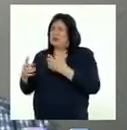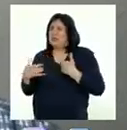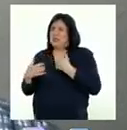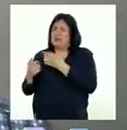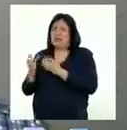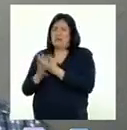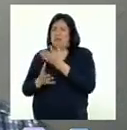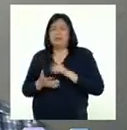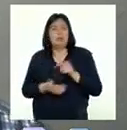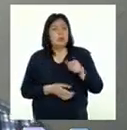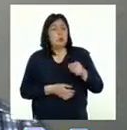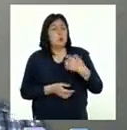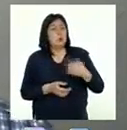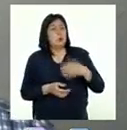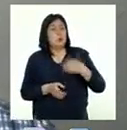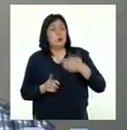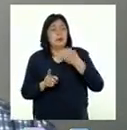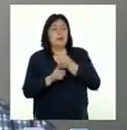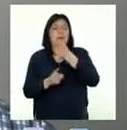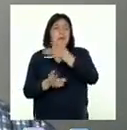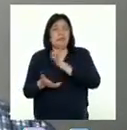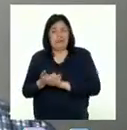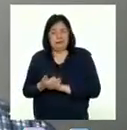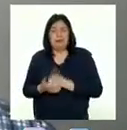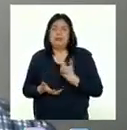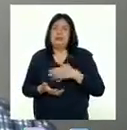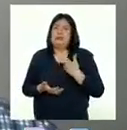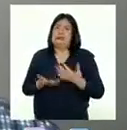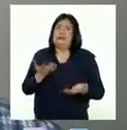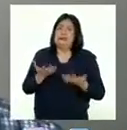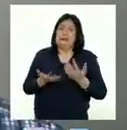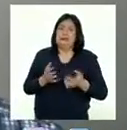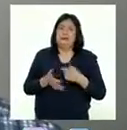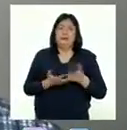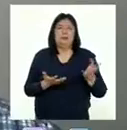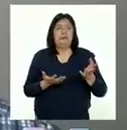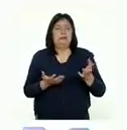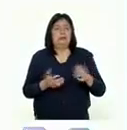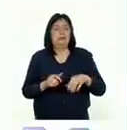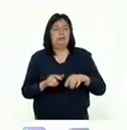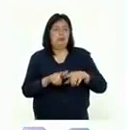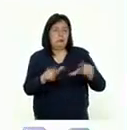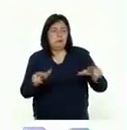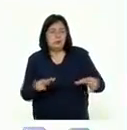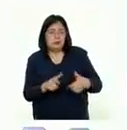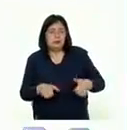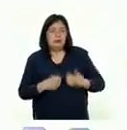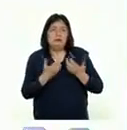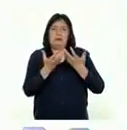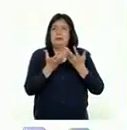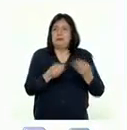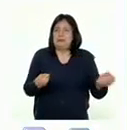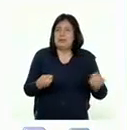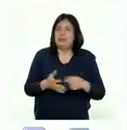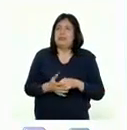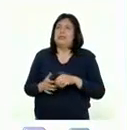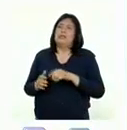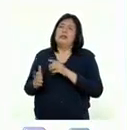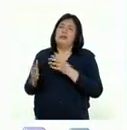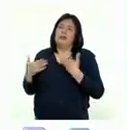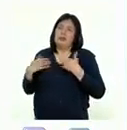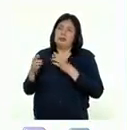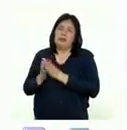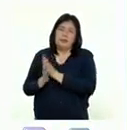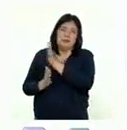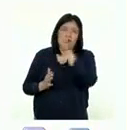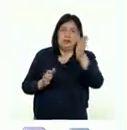tiene este fenómeno con respecto a los organismos vivos puede ir desde la pérdida del hábitat, de la migración de las especies, hasta la